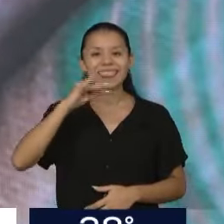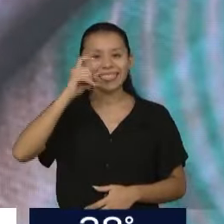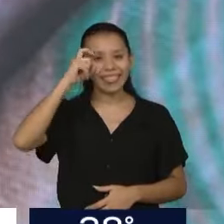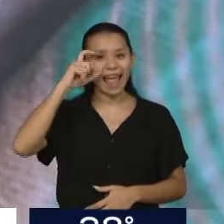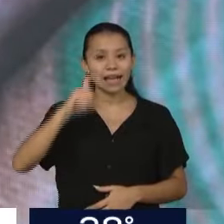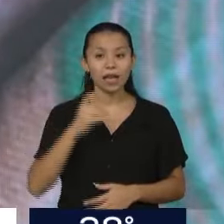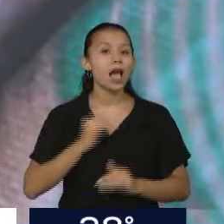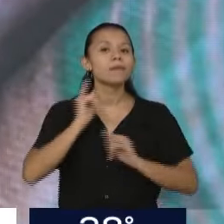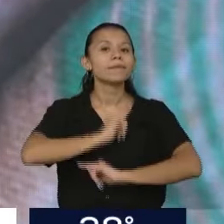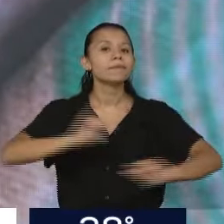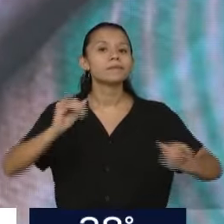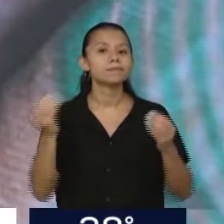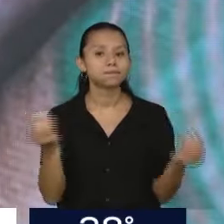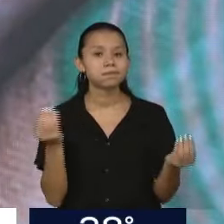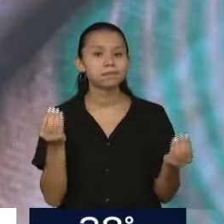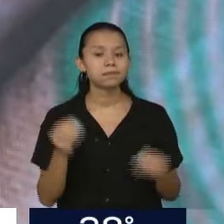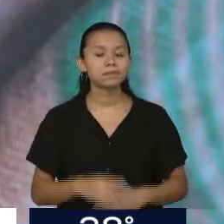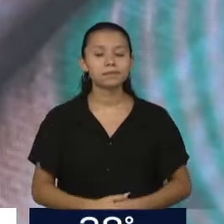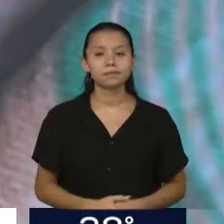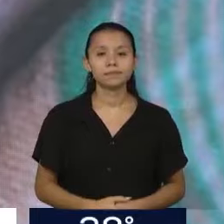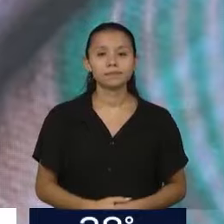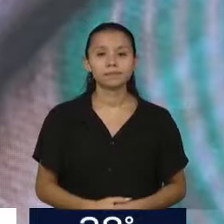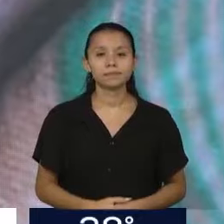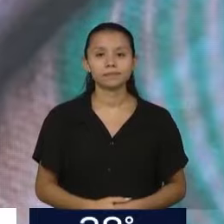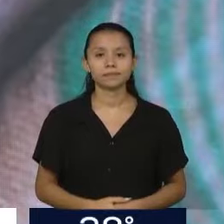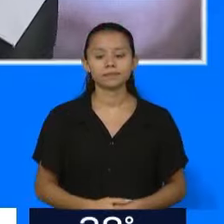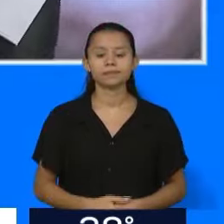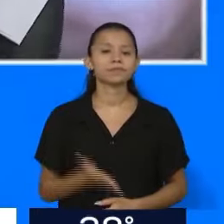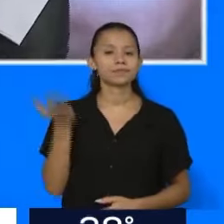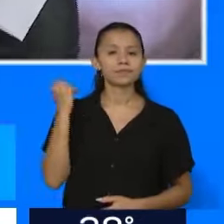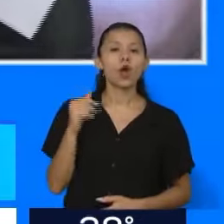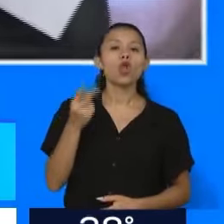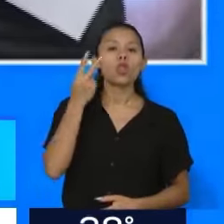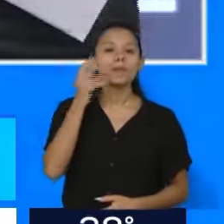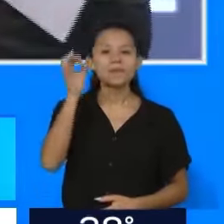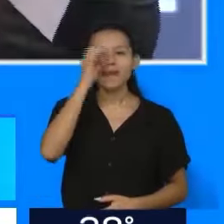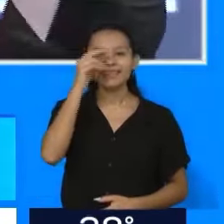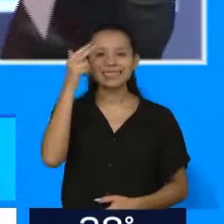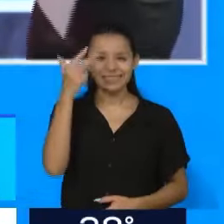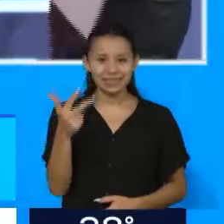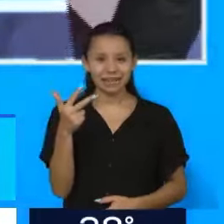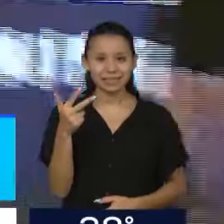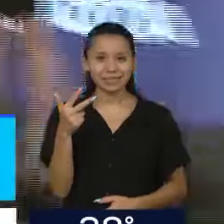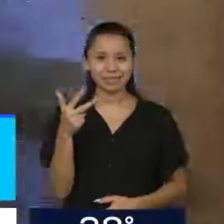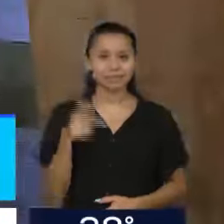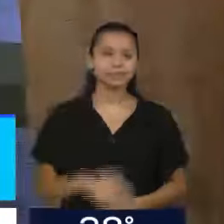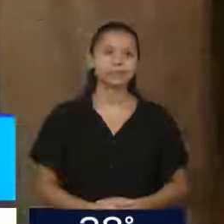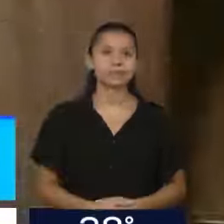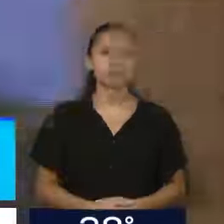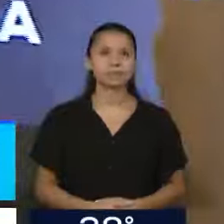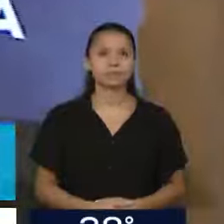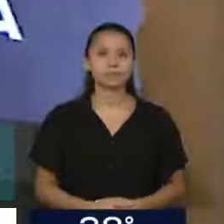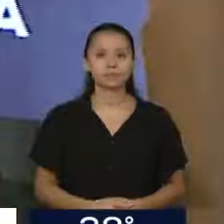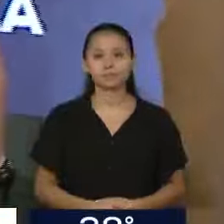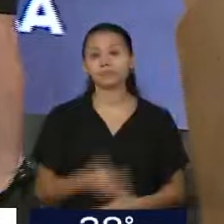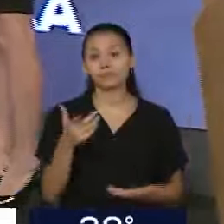que son aquellos que corresponden al segundo semestre del 2023. Los datos de la pobreza y de la indigencia, Fernando,